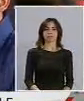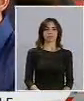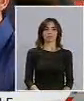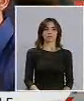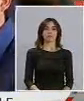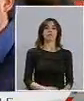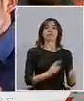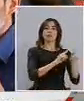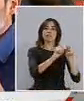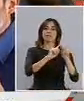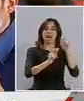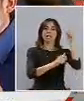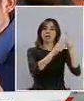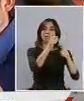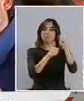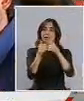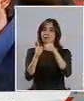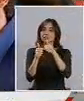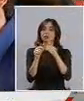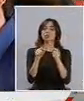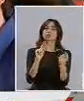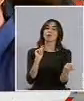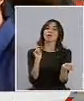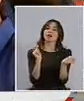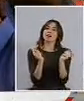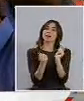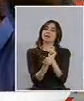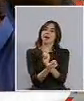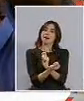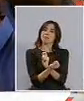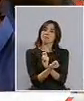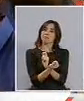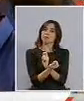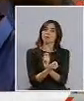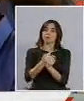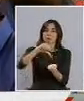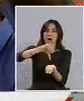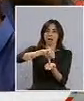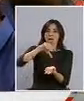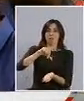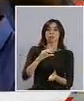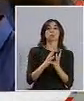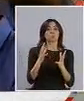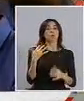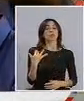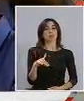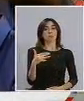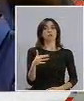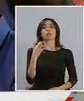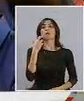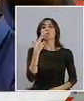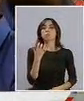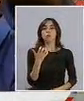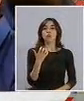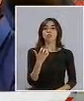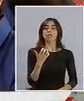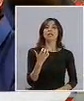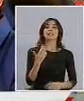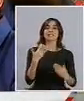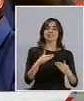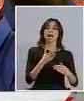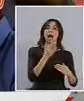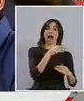Transformar en profesión esto creo que es un cambio para el país muy importante porque ya estaba el trabajo